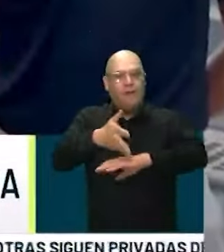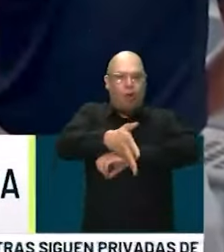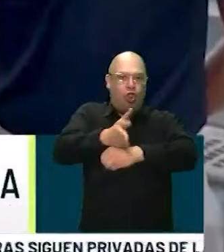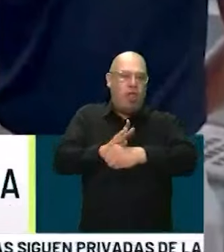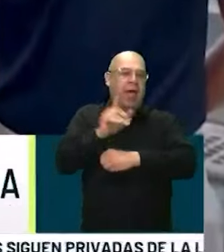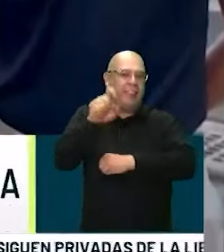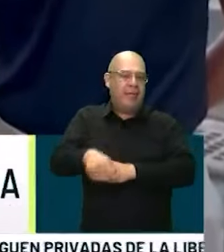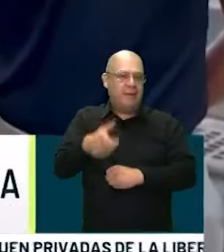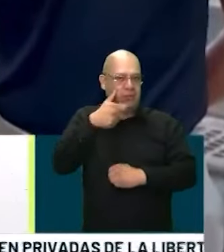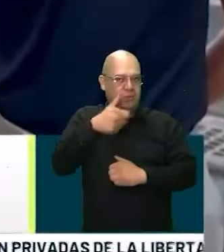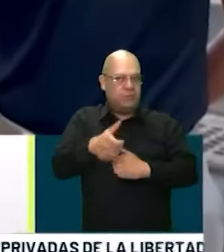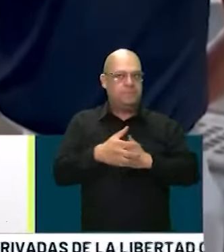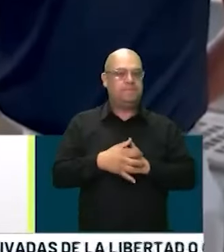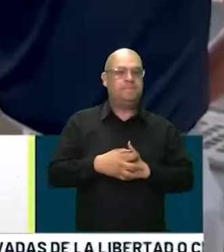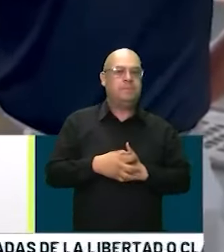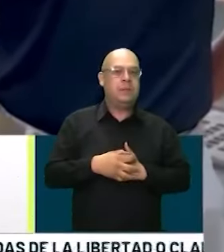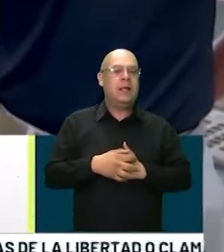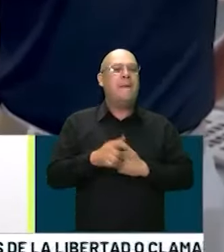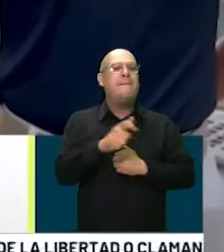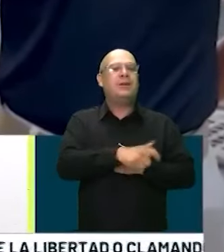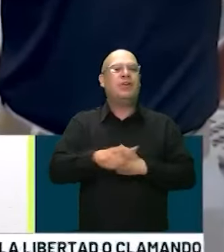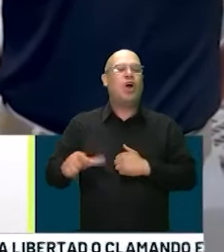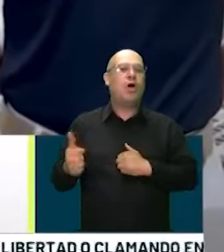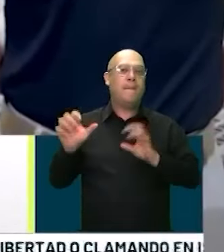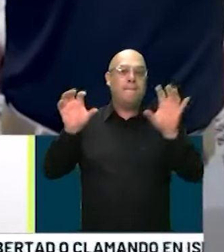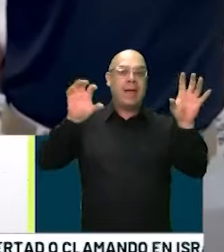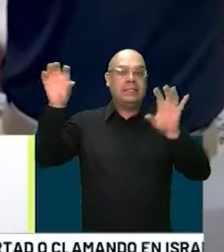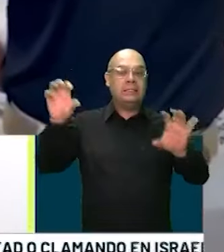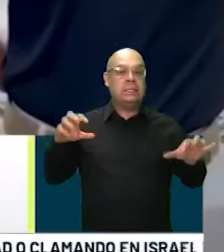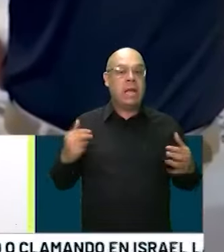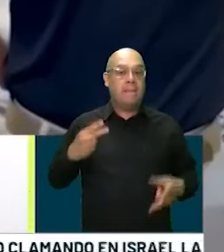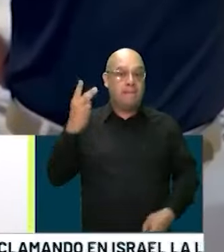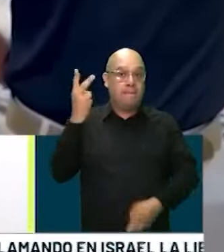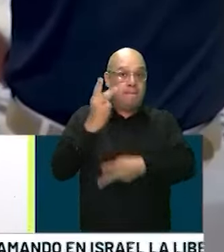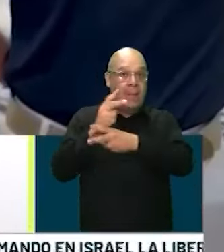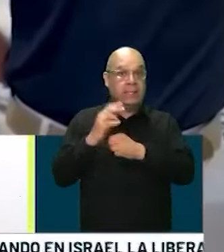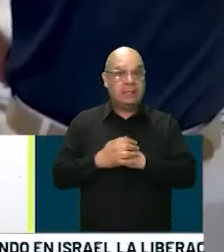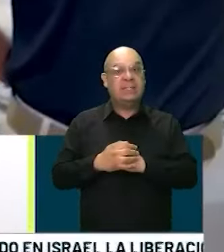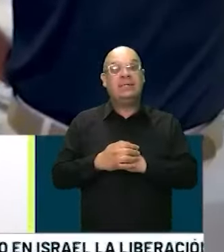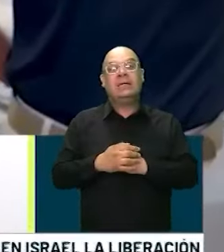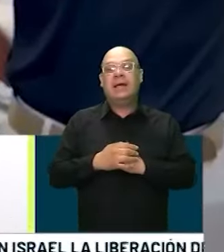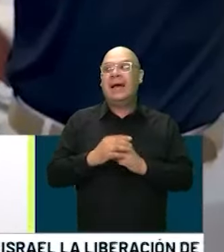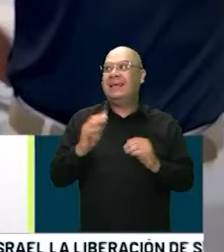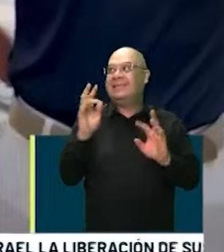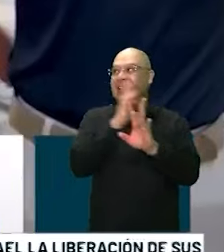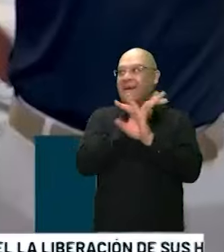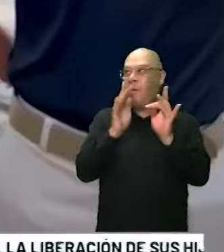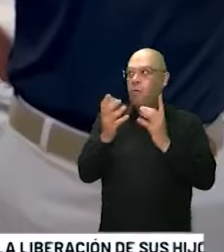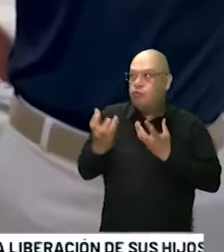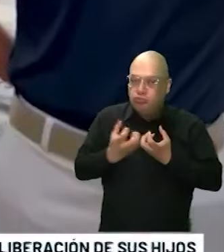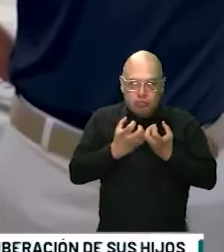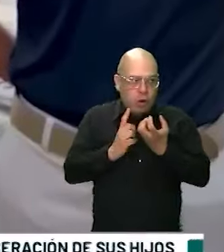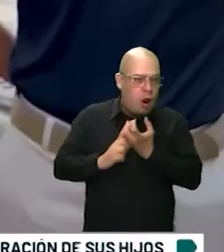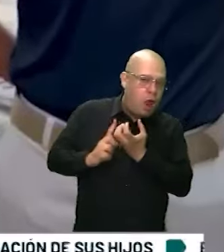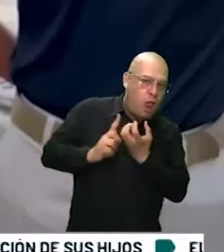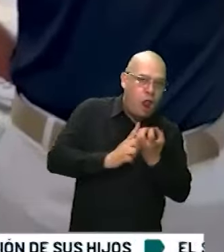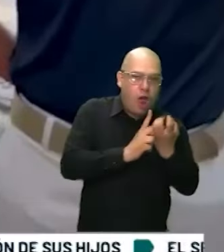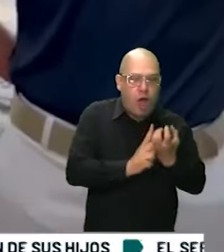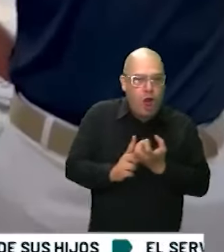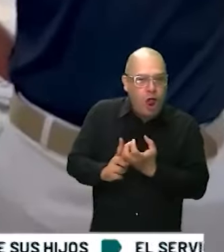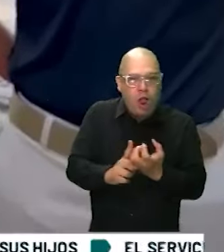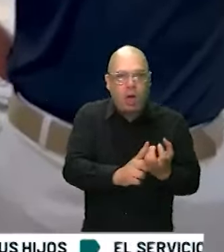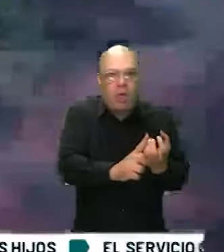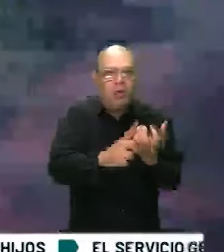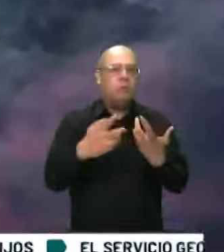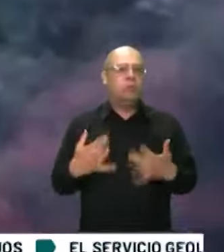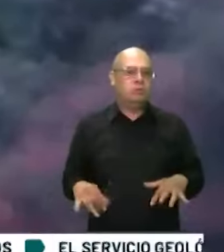encontrando personas extranjeras peligrosas que están tratando de esconderse dentro de los grupos vulnerables que ingresan por la mal llamada ruta